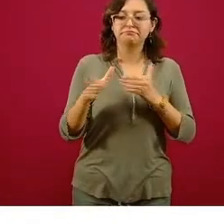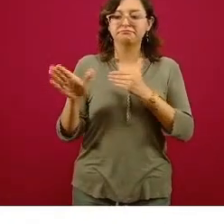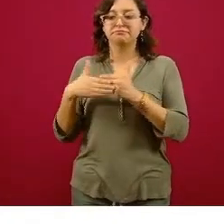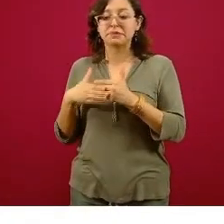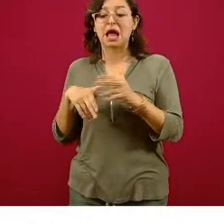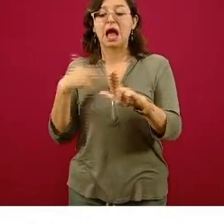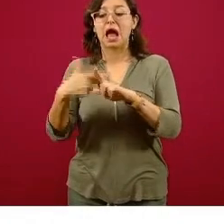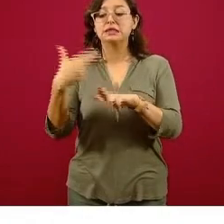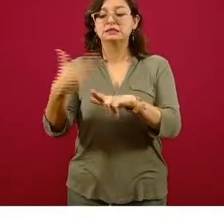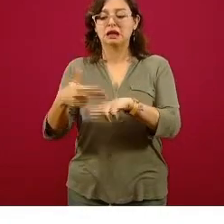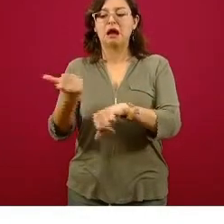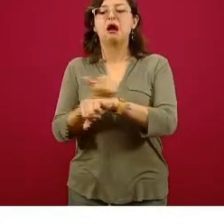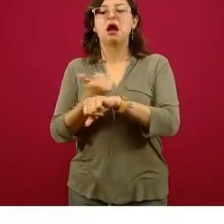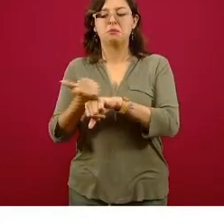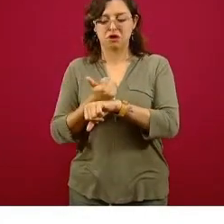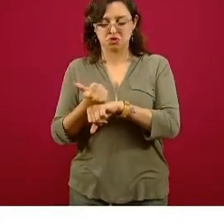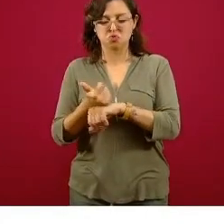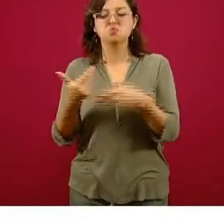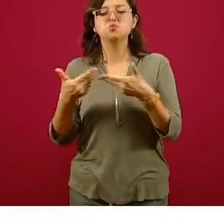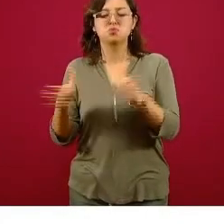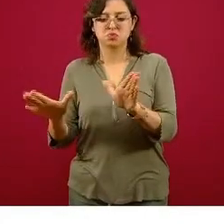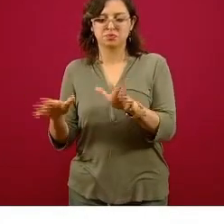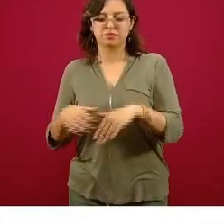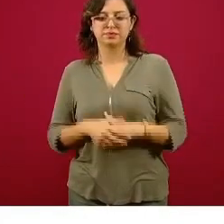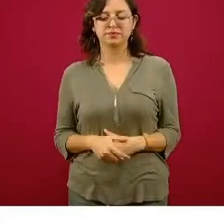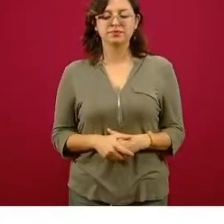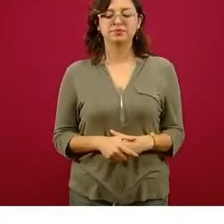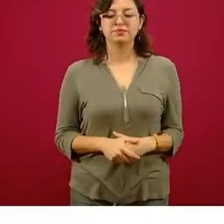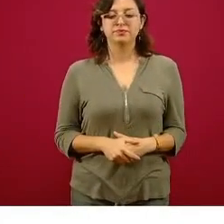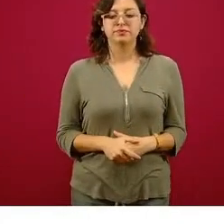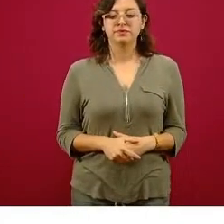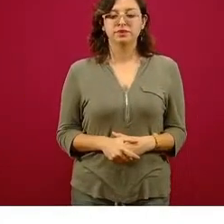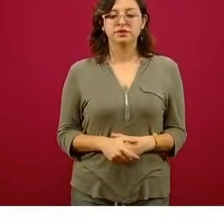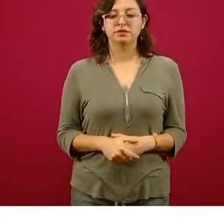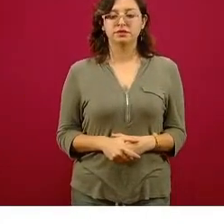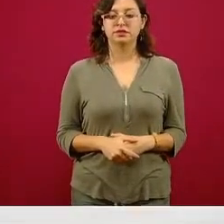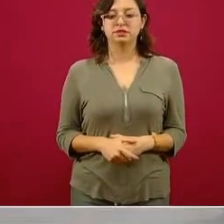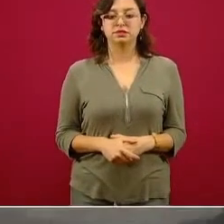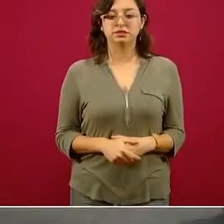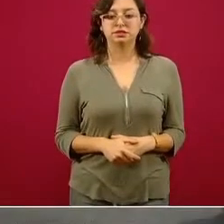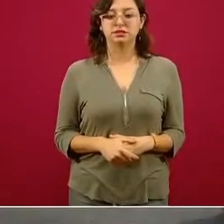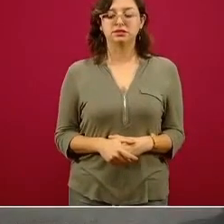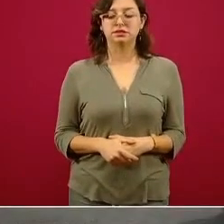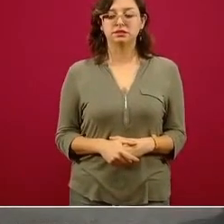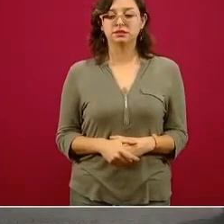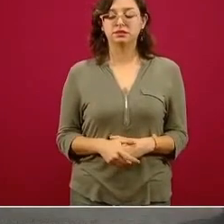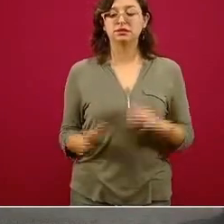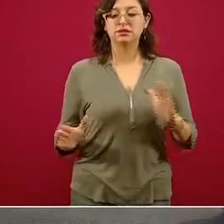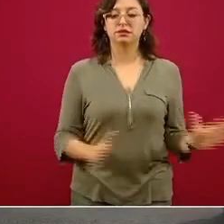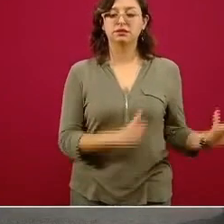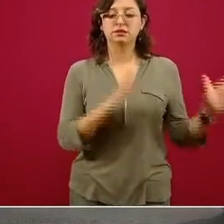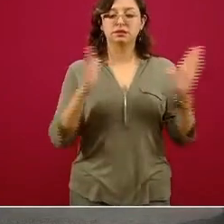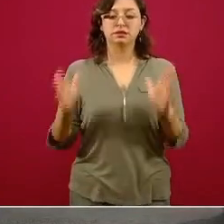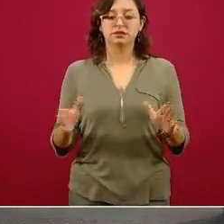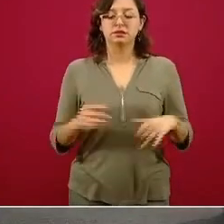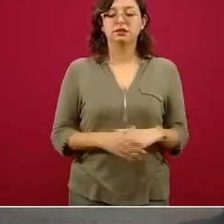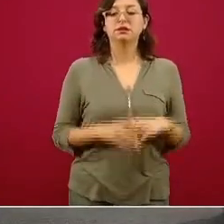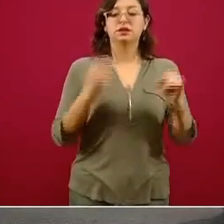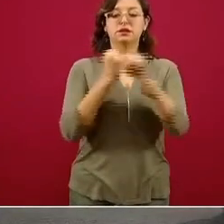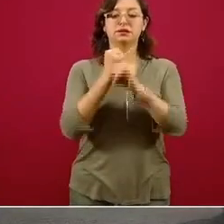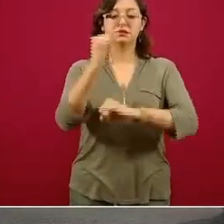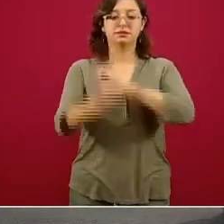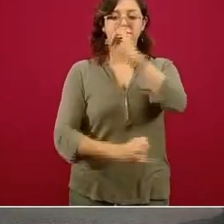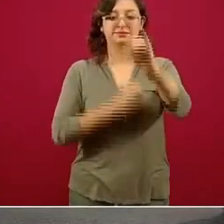color amarillo en el que podrán tener algún tipo de aforo. Bien, pasemos ahora al panorama